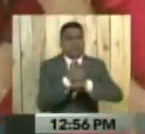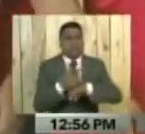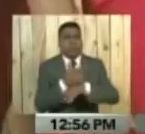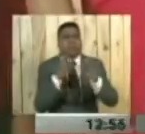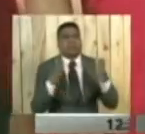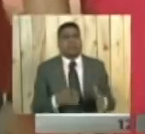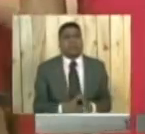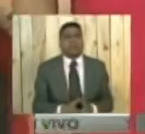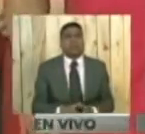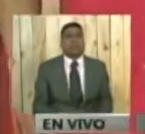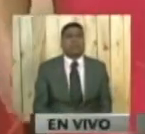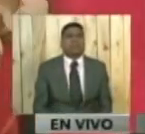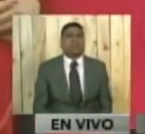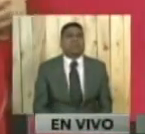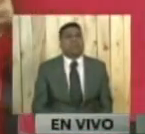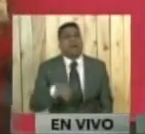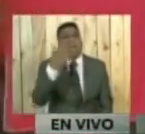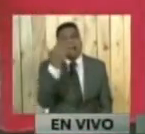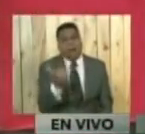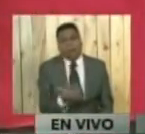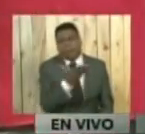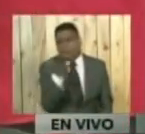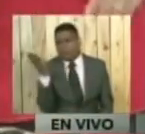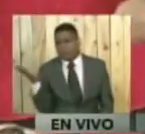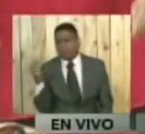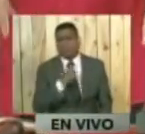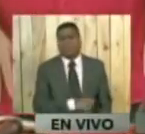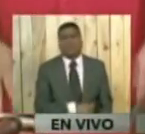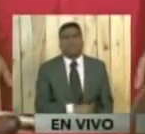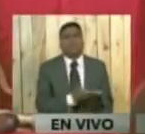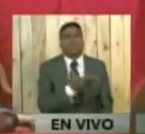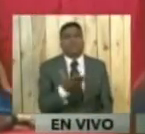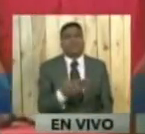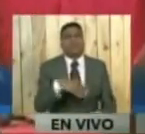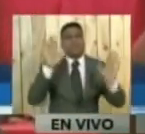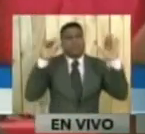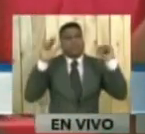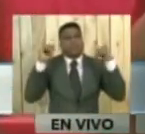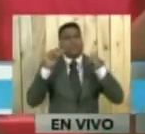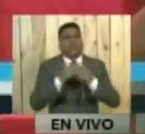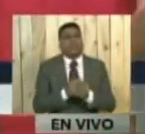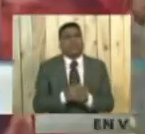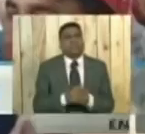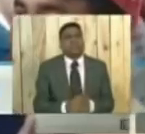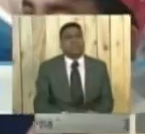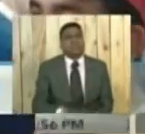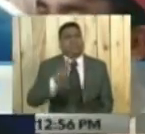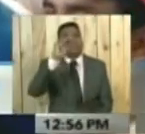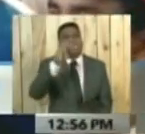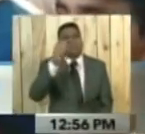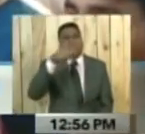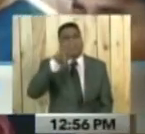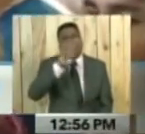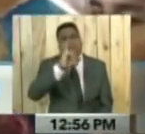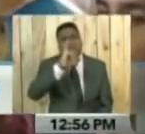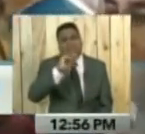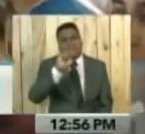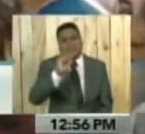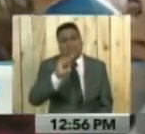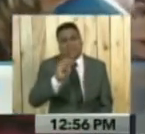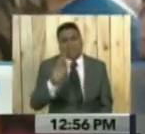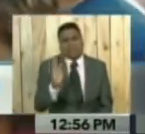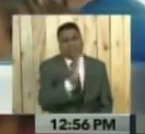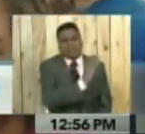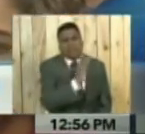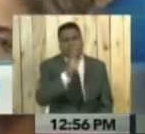Bueno, camaradas, ahora con ustedes para un saludo, María Cristina Iglesias.